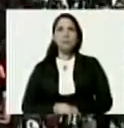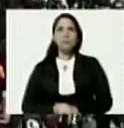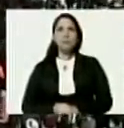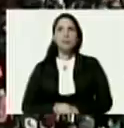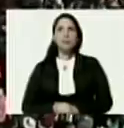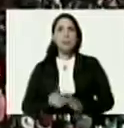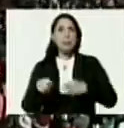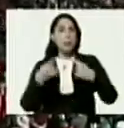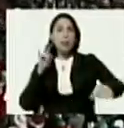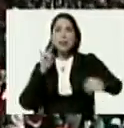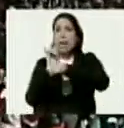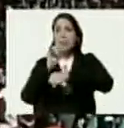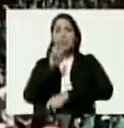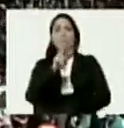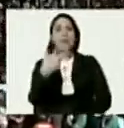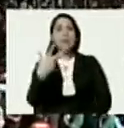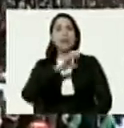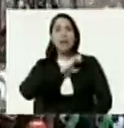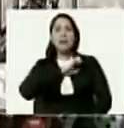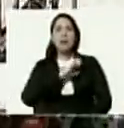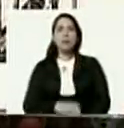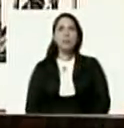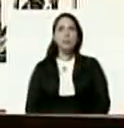Después de la traición del 23 de enero